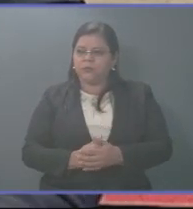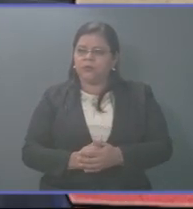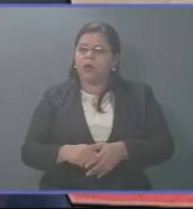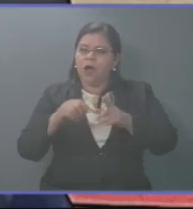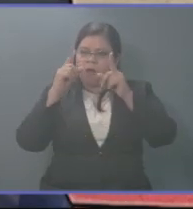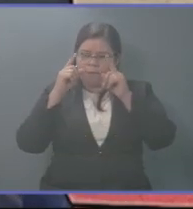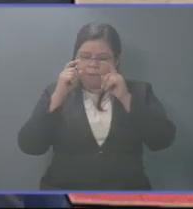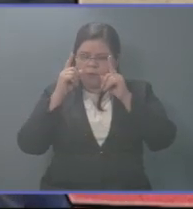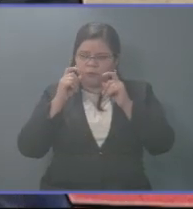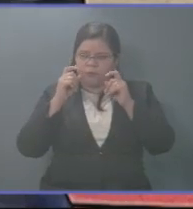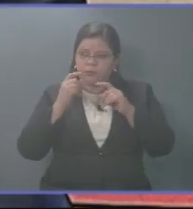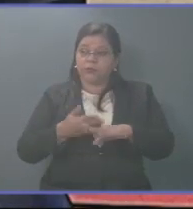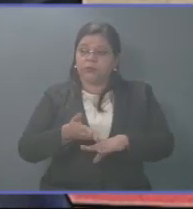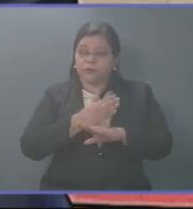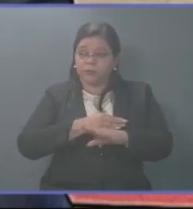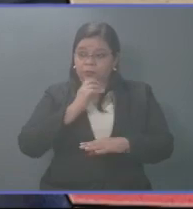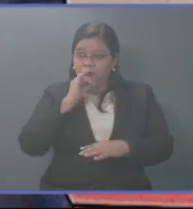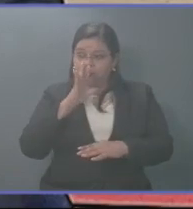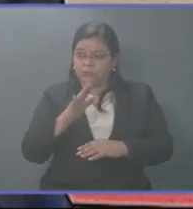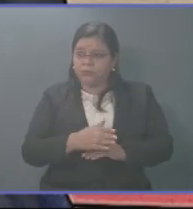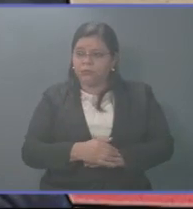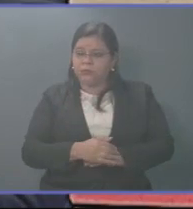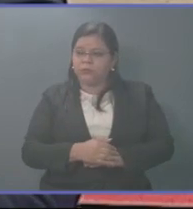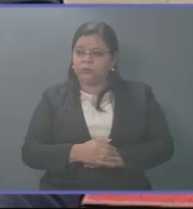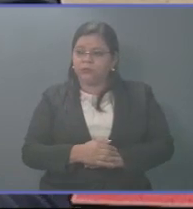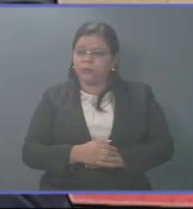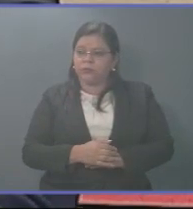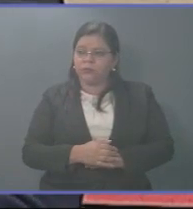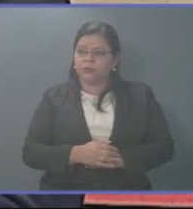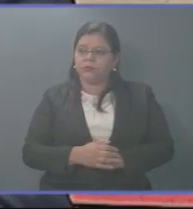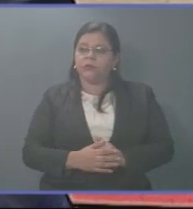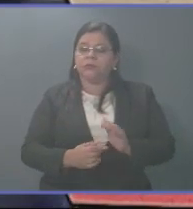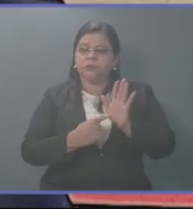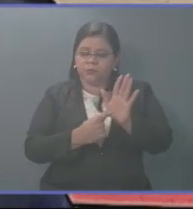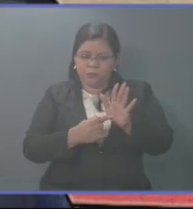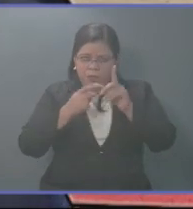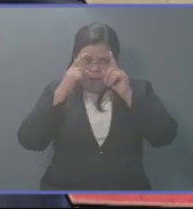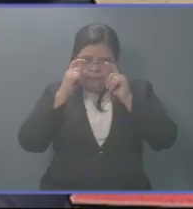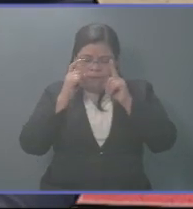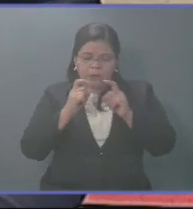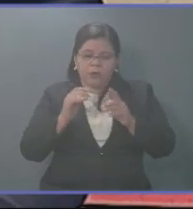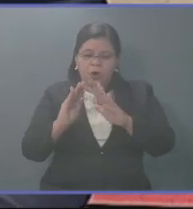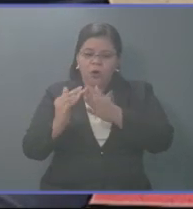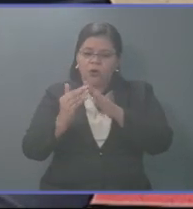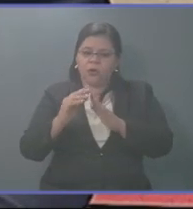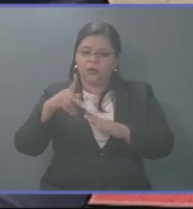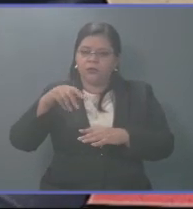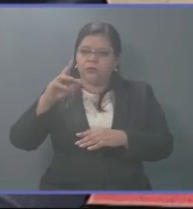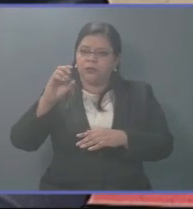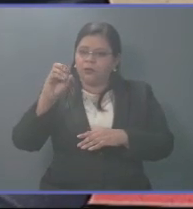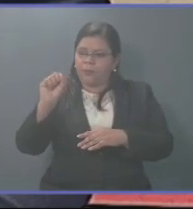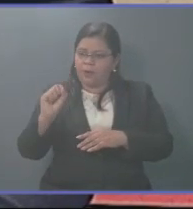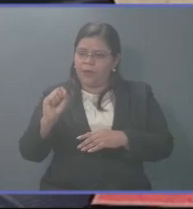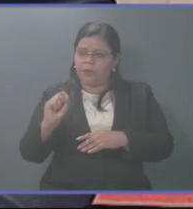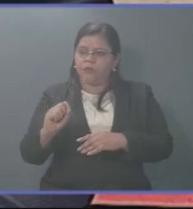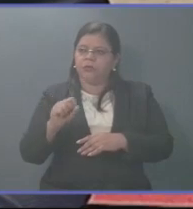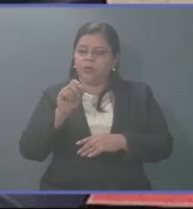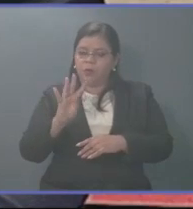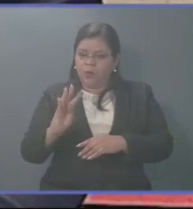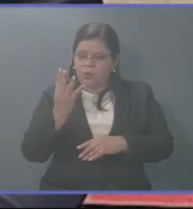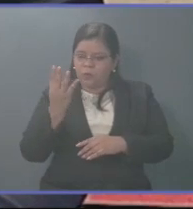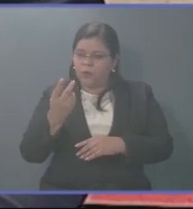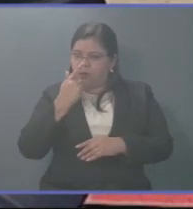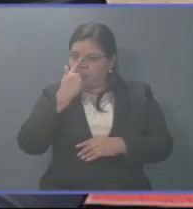fotografía de lo que les decía el día de ayer aquí hay fotos de fraude venecia 4 en donde es